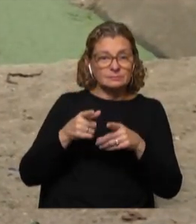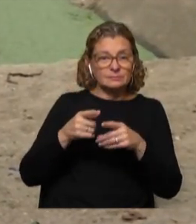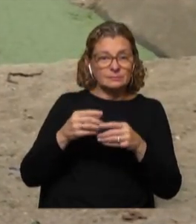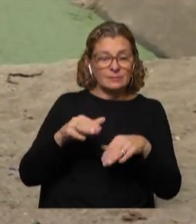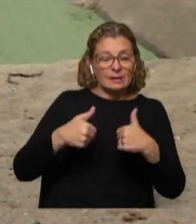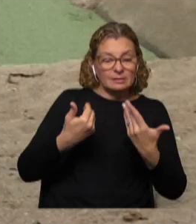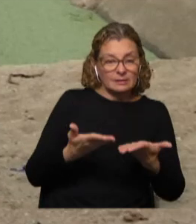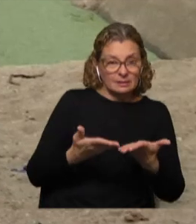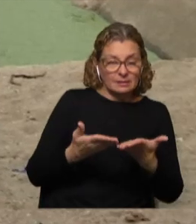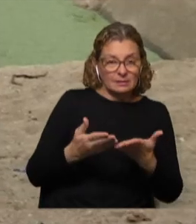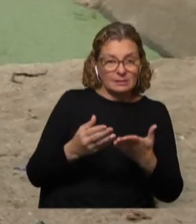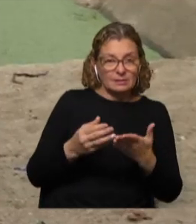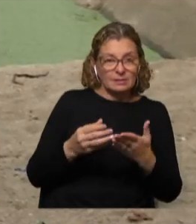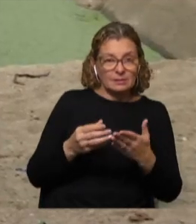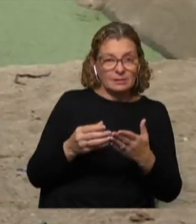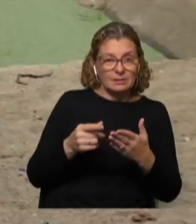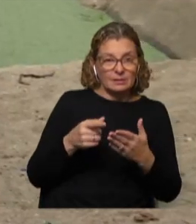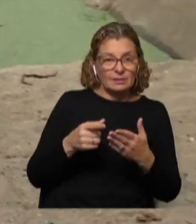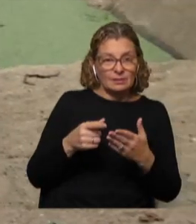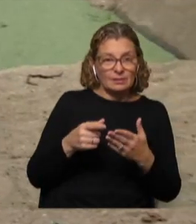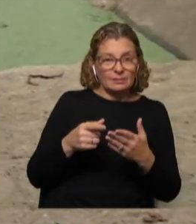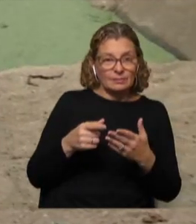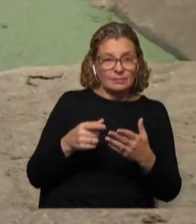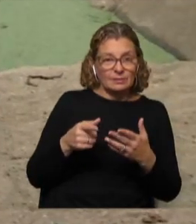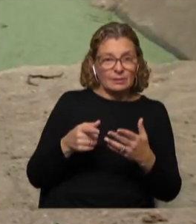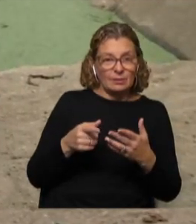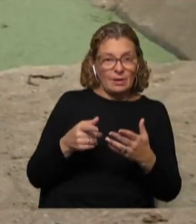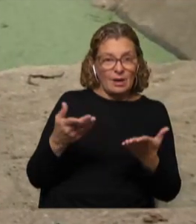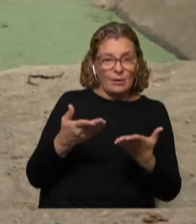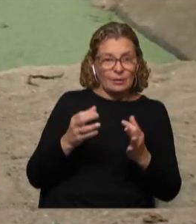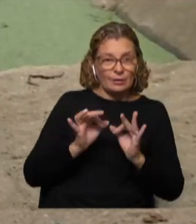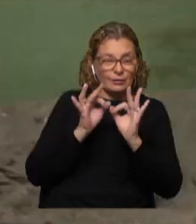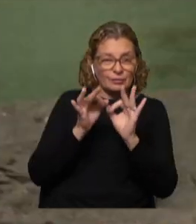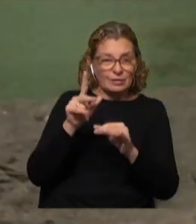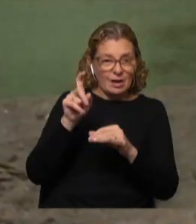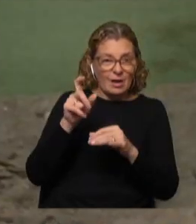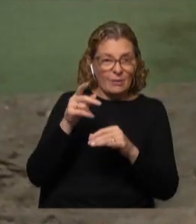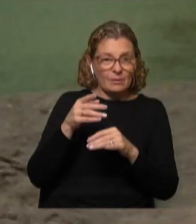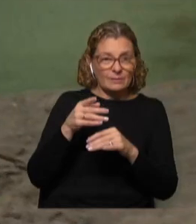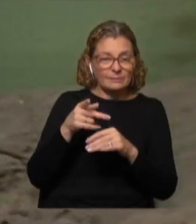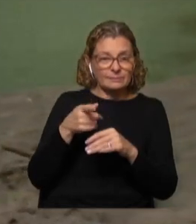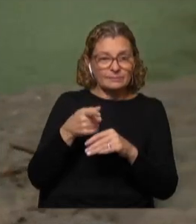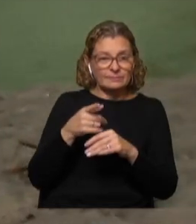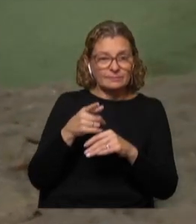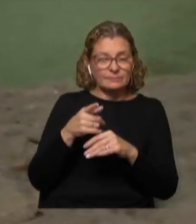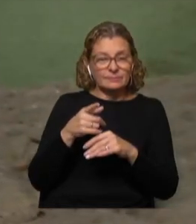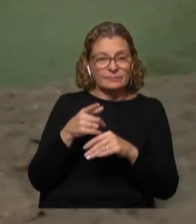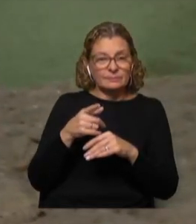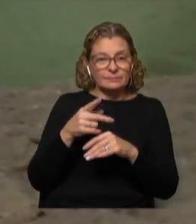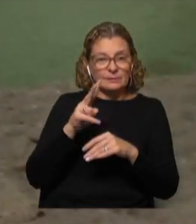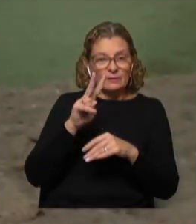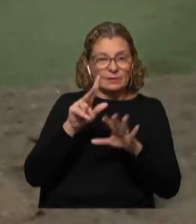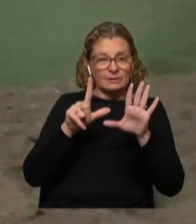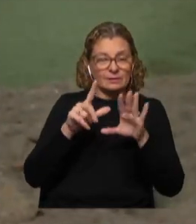arroyo, obviamente. Y si está el cauce alto no pasa nada, corre. Pero claro, ahora acá ni siquiera llega el agua desde allá. Me mudé para Villa Olmos hace unos